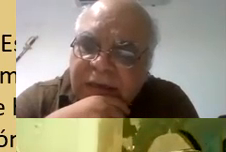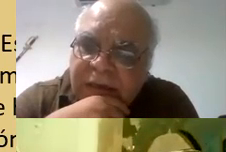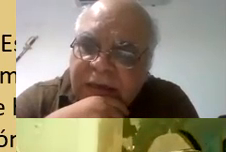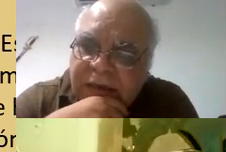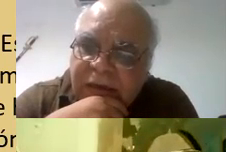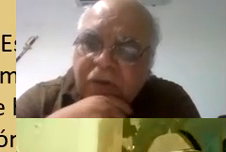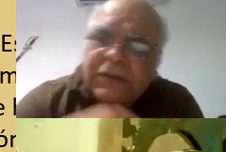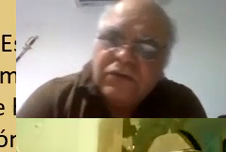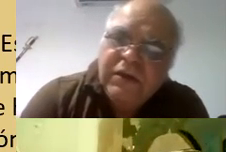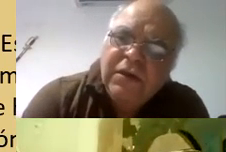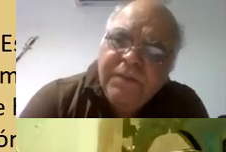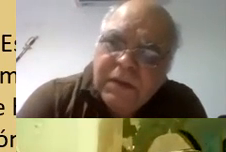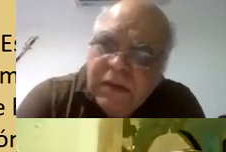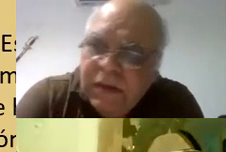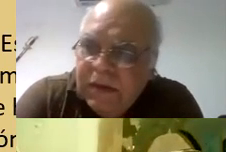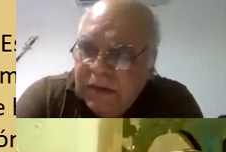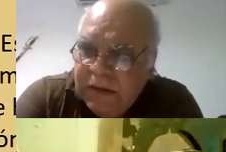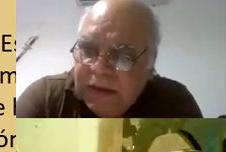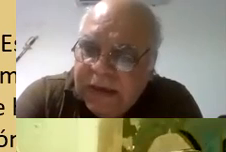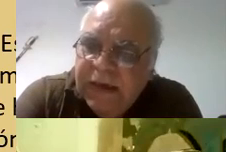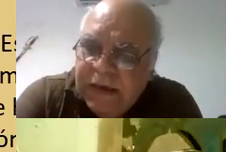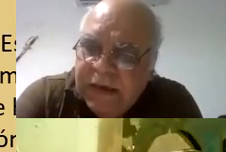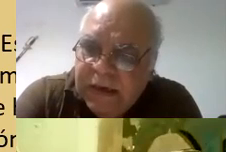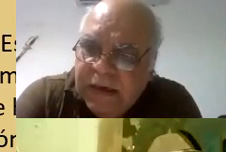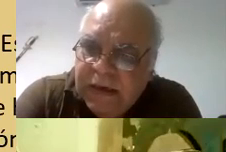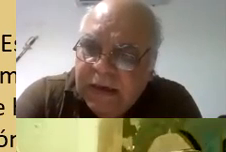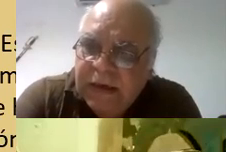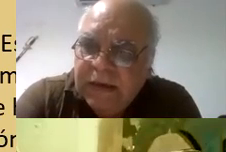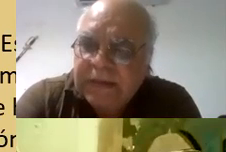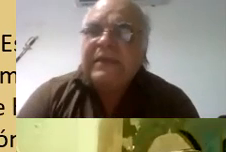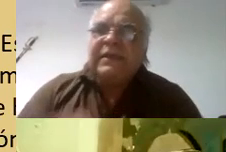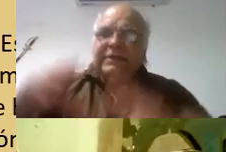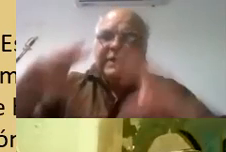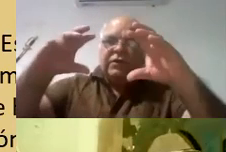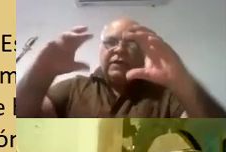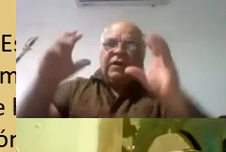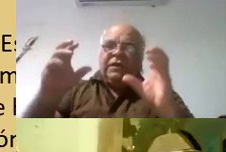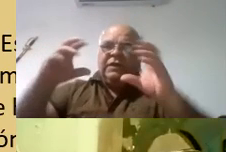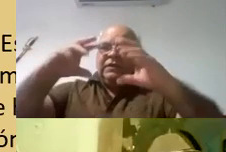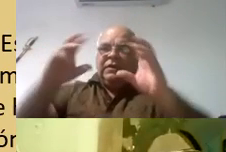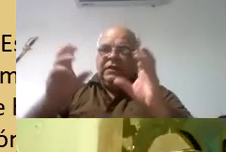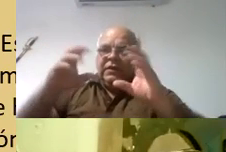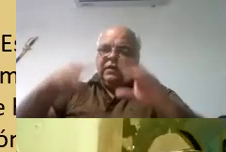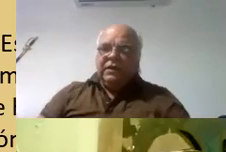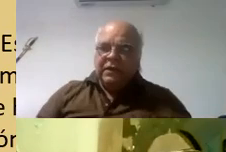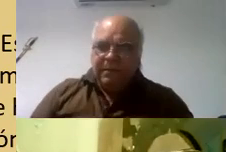bien constituido que resiste cierto grado